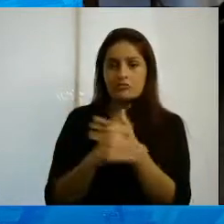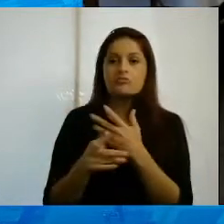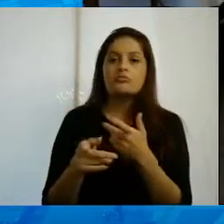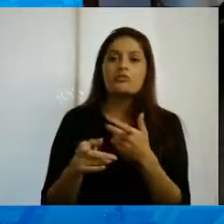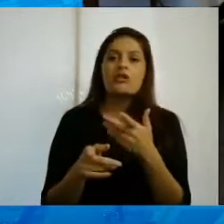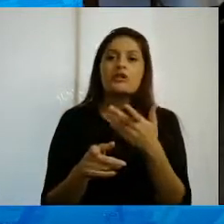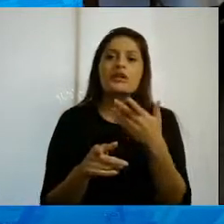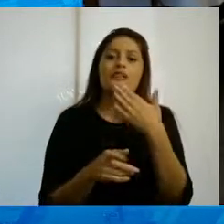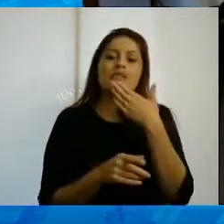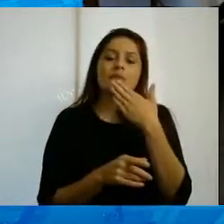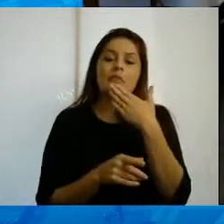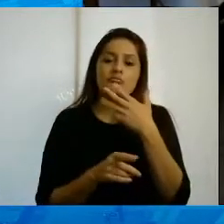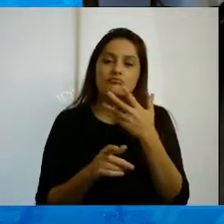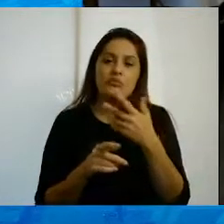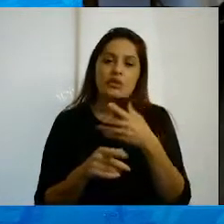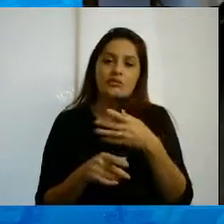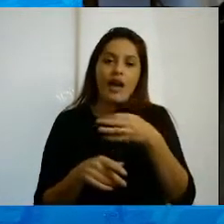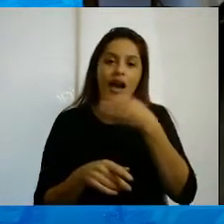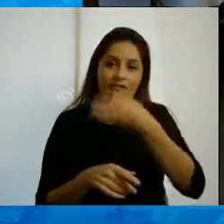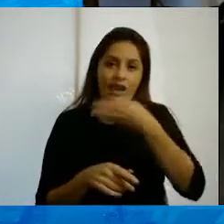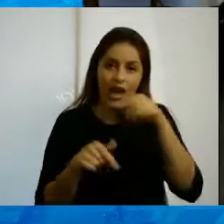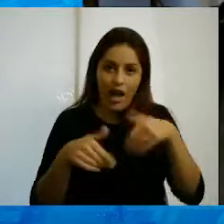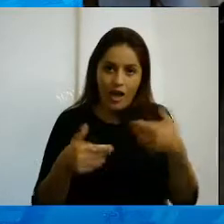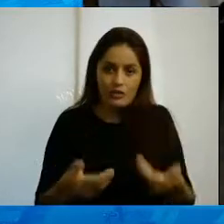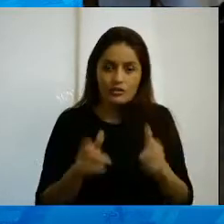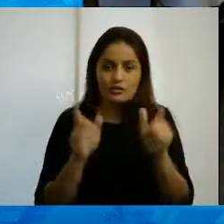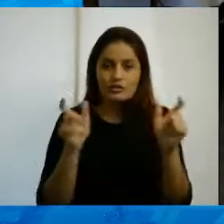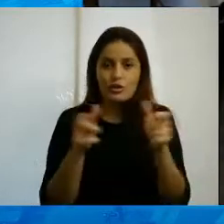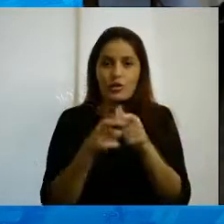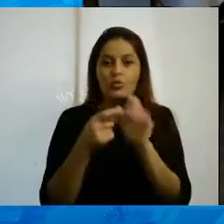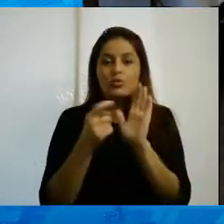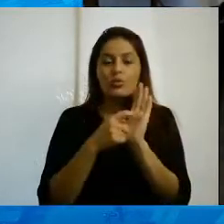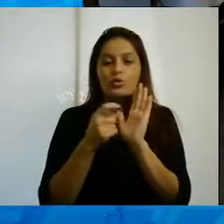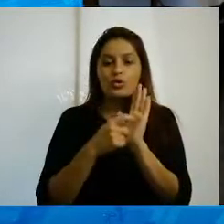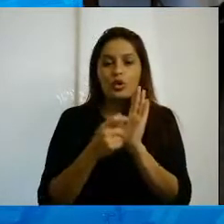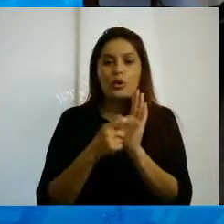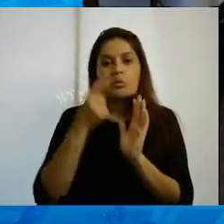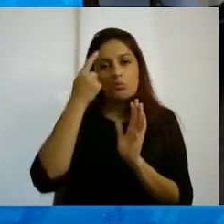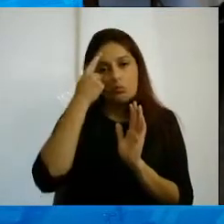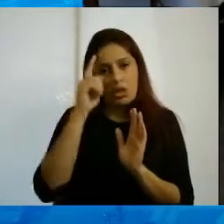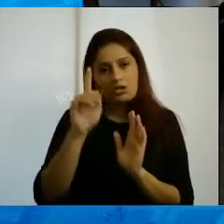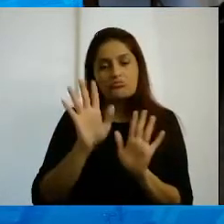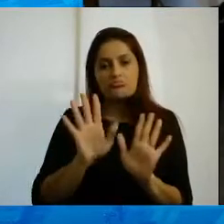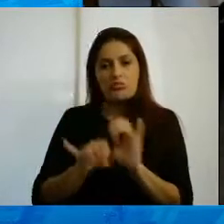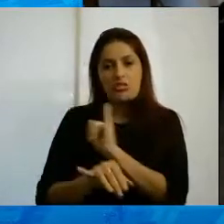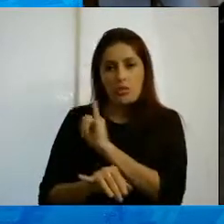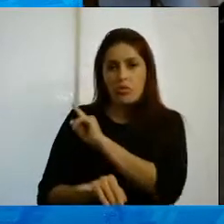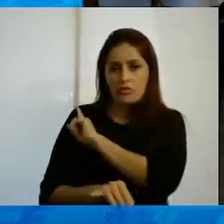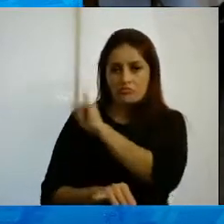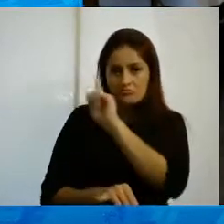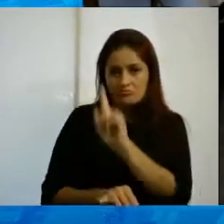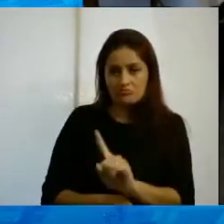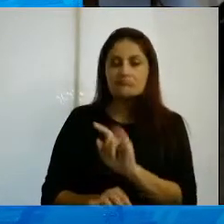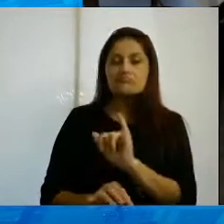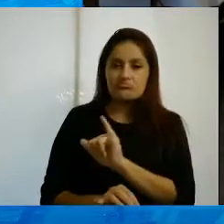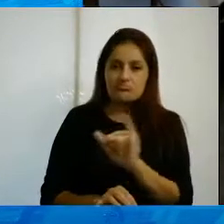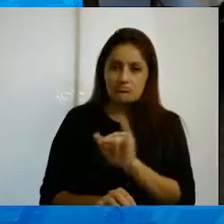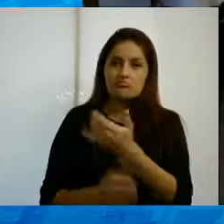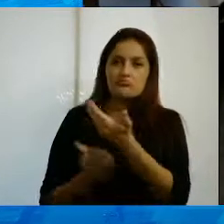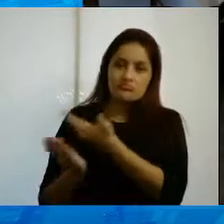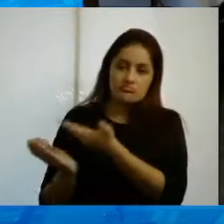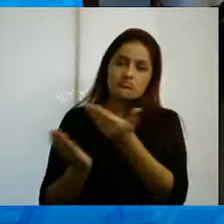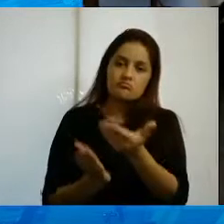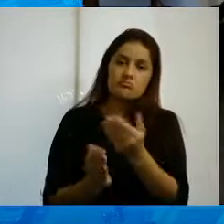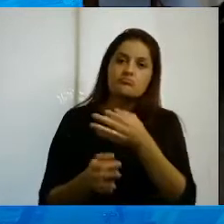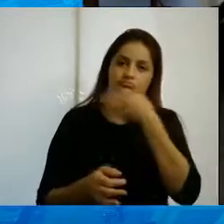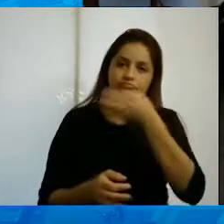este consejo, en los puntos de varios concejales, pero sin duda alguna mejor